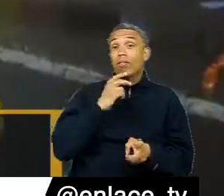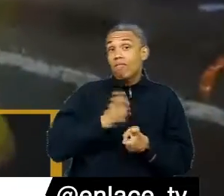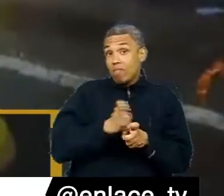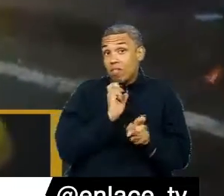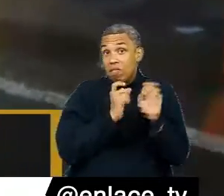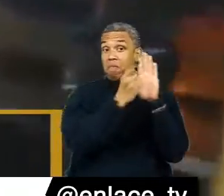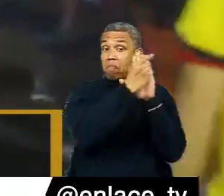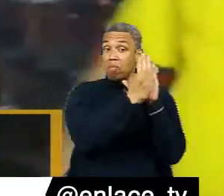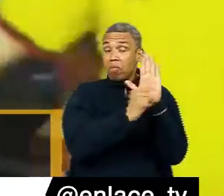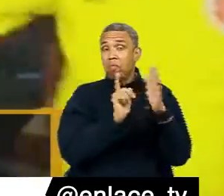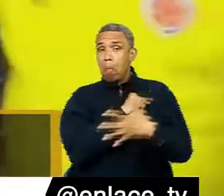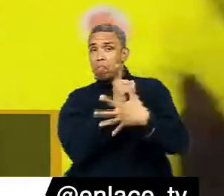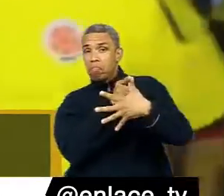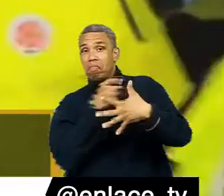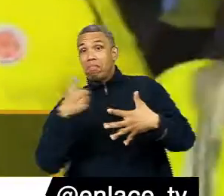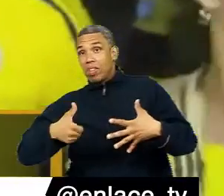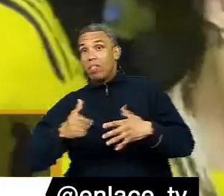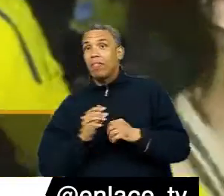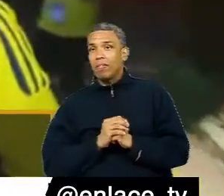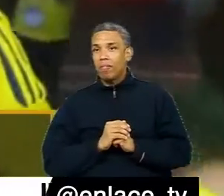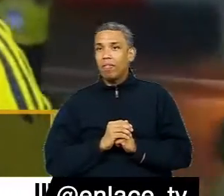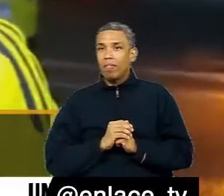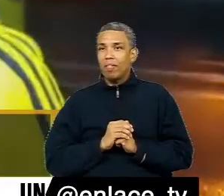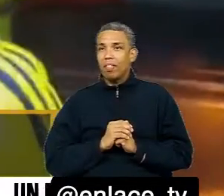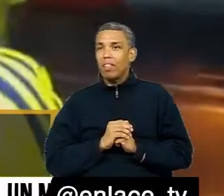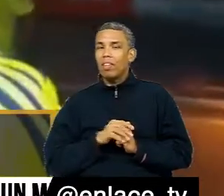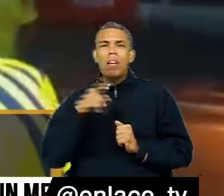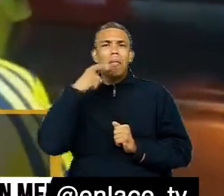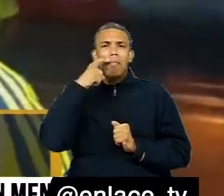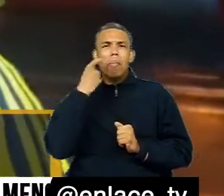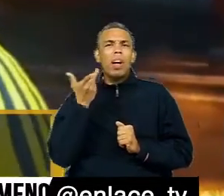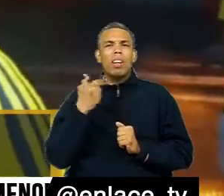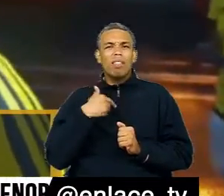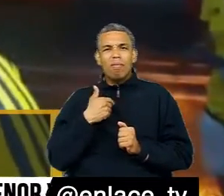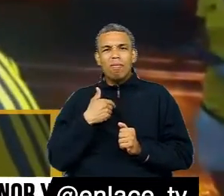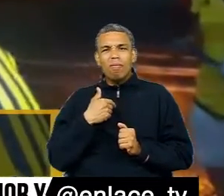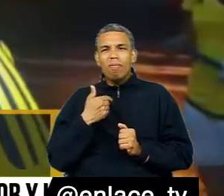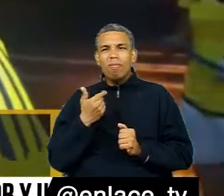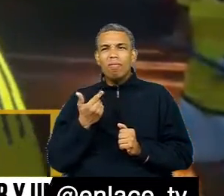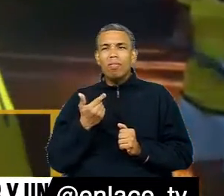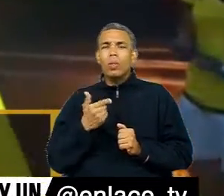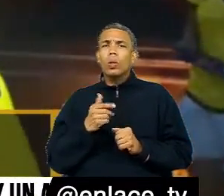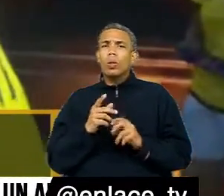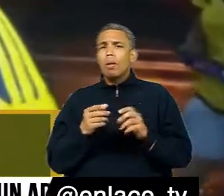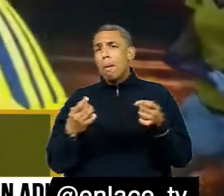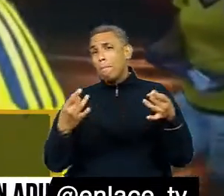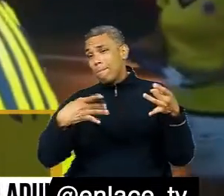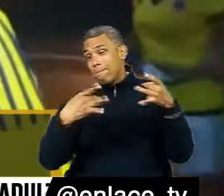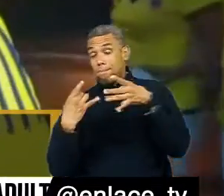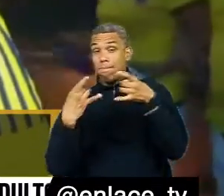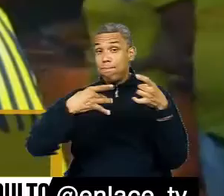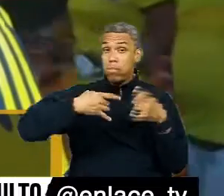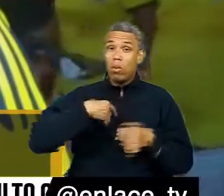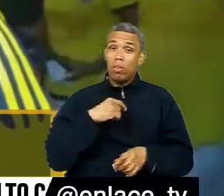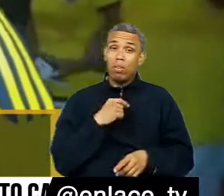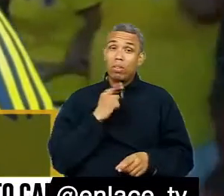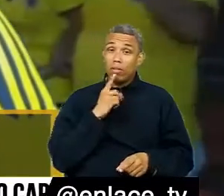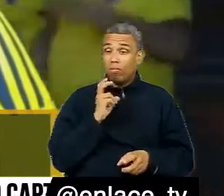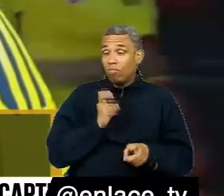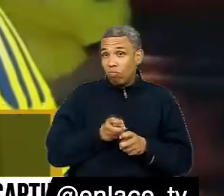Jugamos muy bien. Bueno, de casualidad empatamos, dice el papá. ¿Qué dice el concepto del partido hoy? Un partido muy apretado, donde ya tenemos